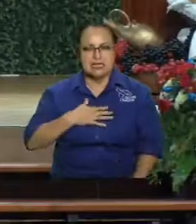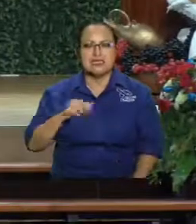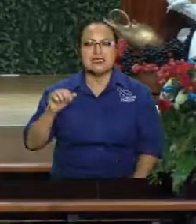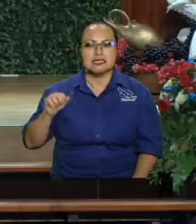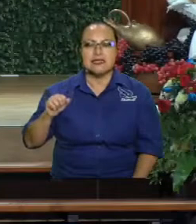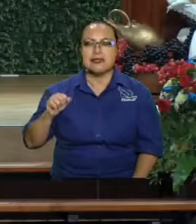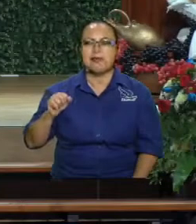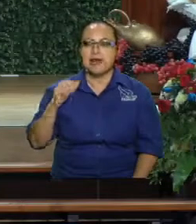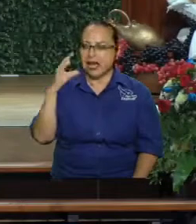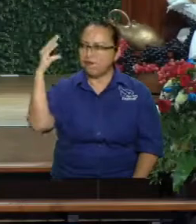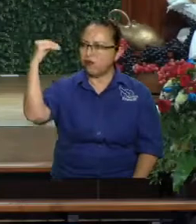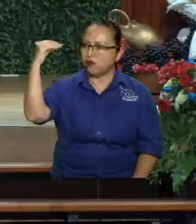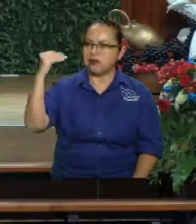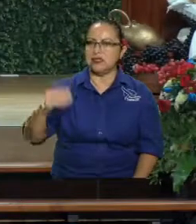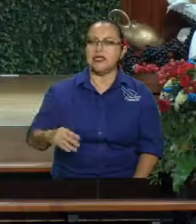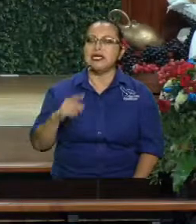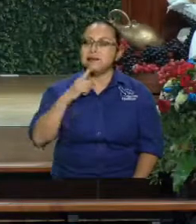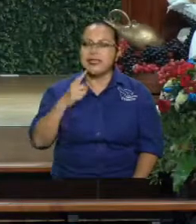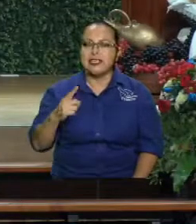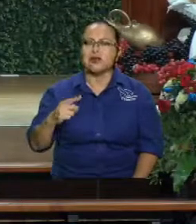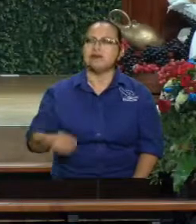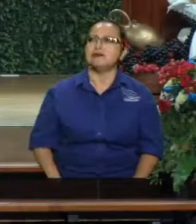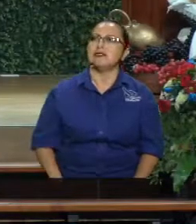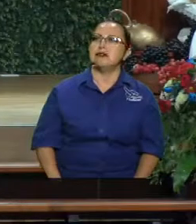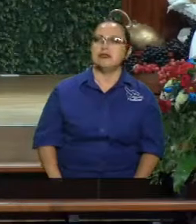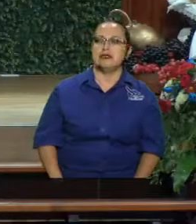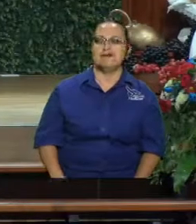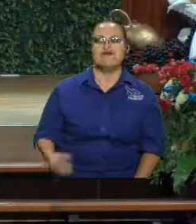y me preguntó: ¿y cuánto gastó ella ahí?